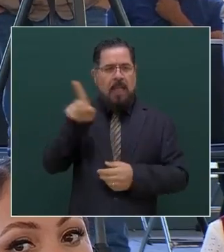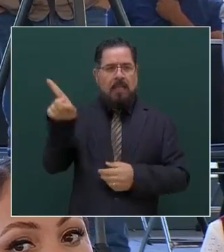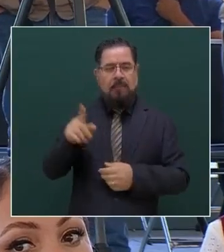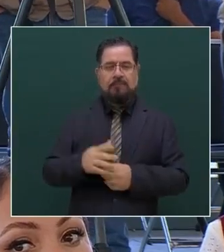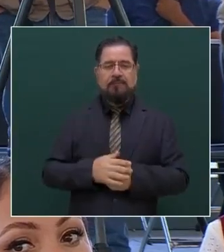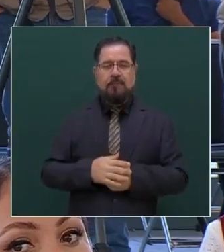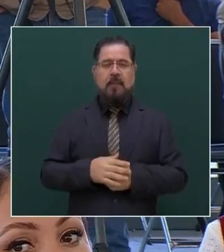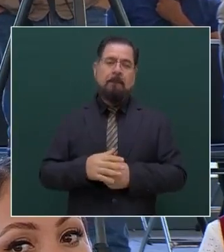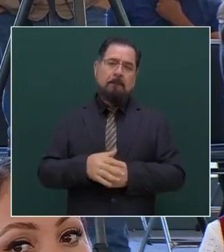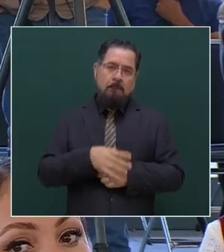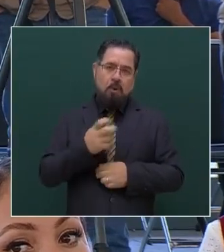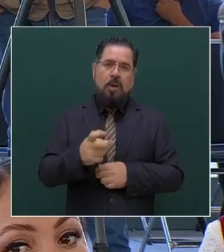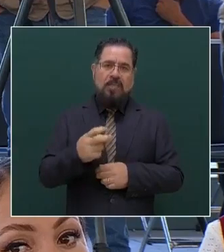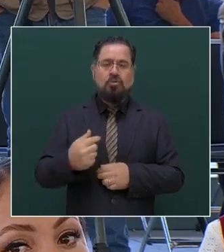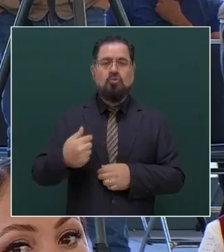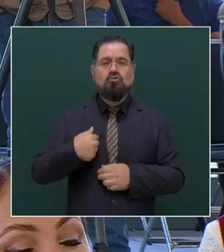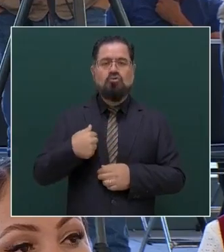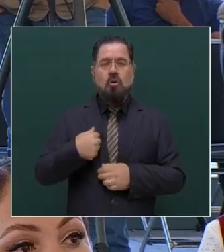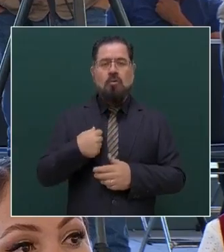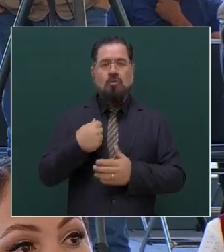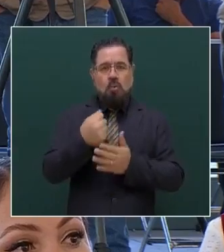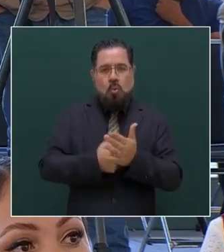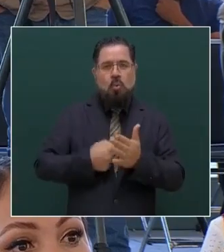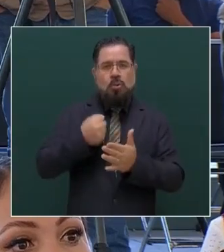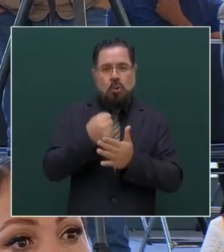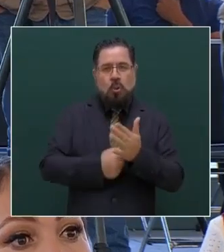esta lucha yo pasé un año de cárcel.